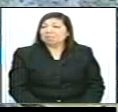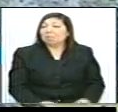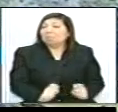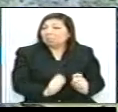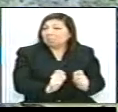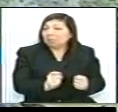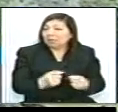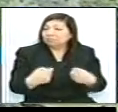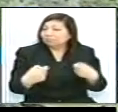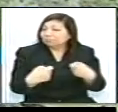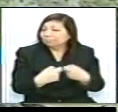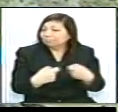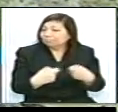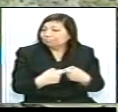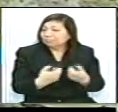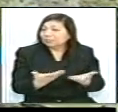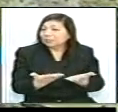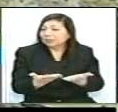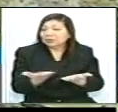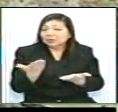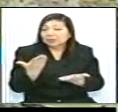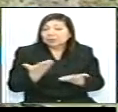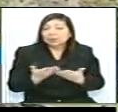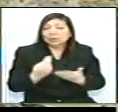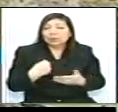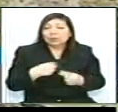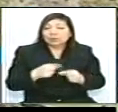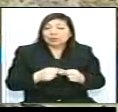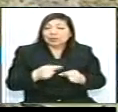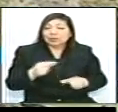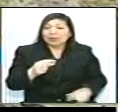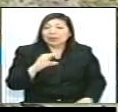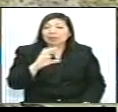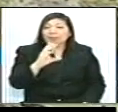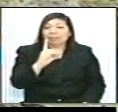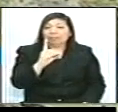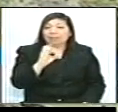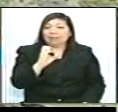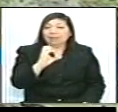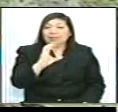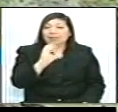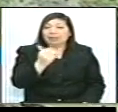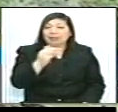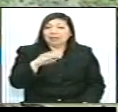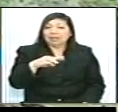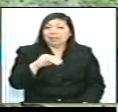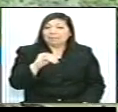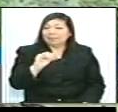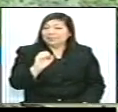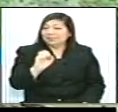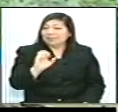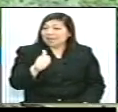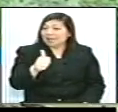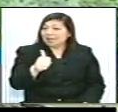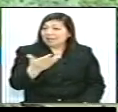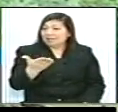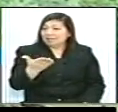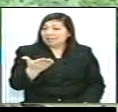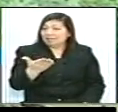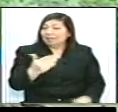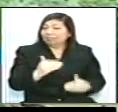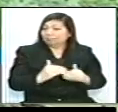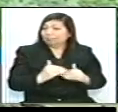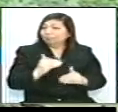distribución de energía eléctrica, sustentada por nuestro gas de Camisea. La minería en esta